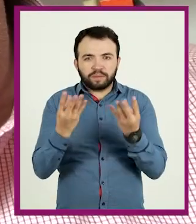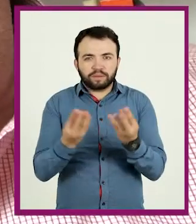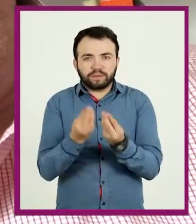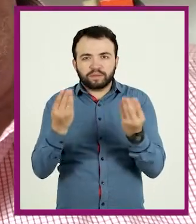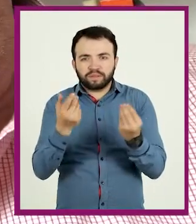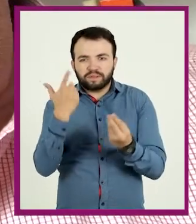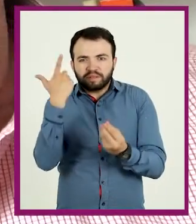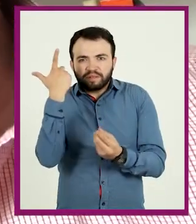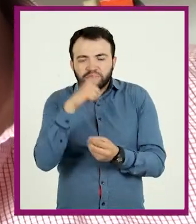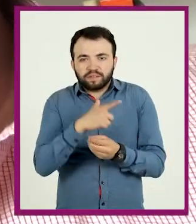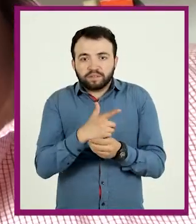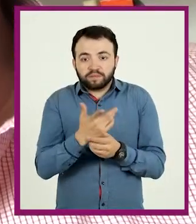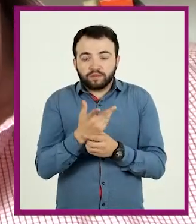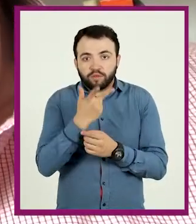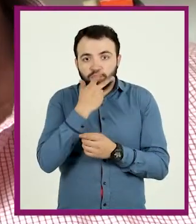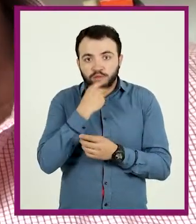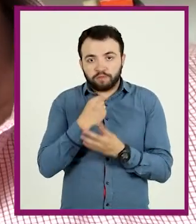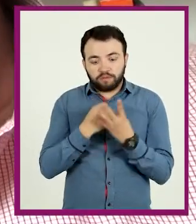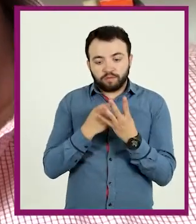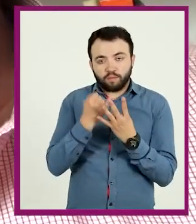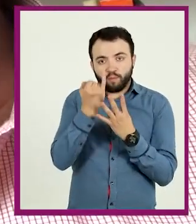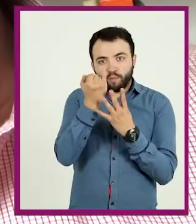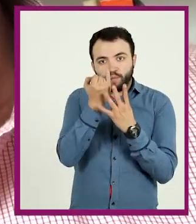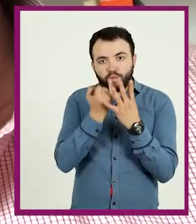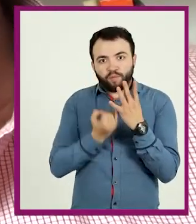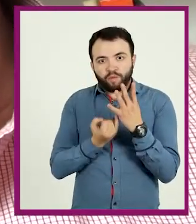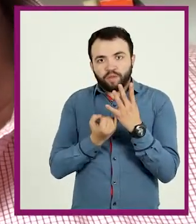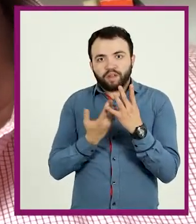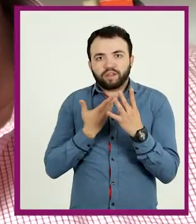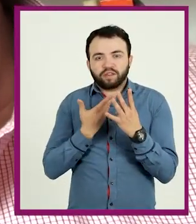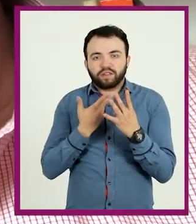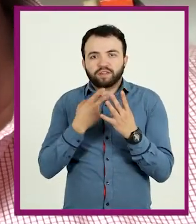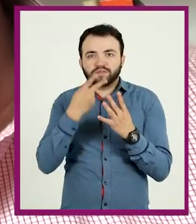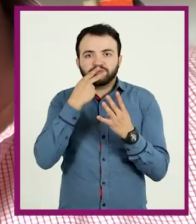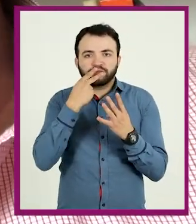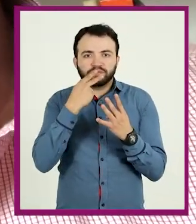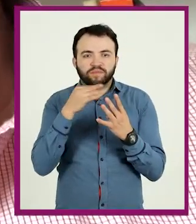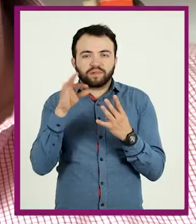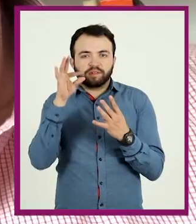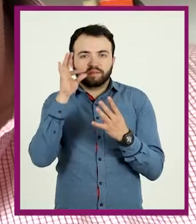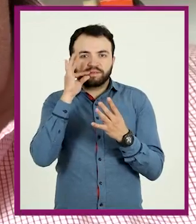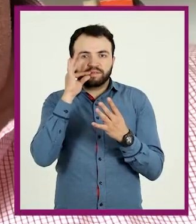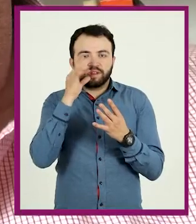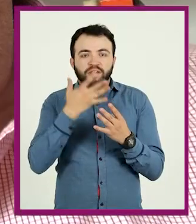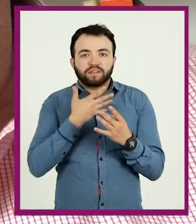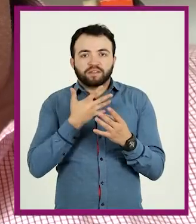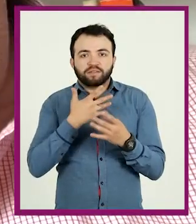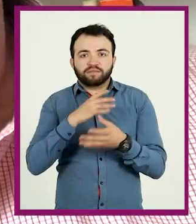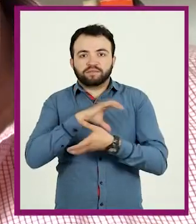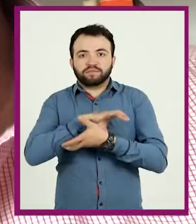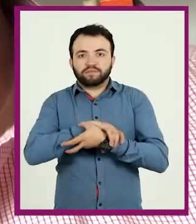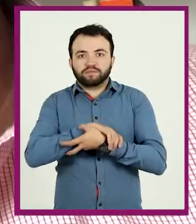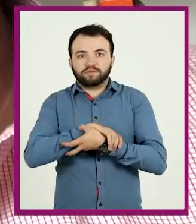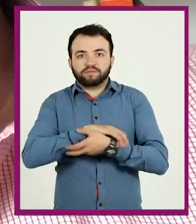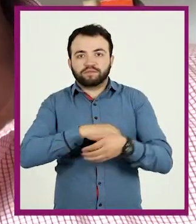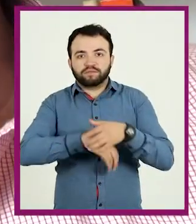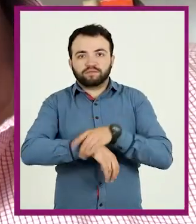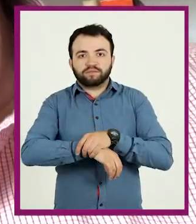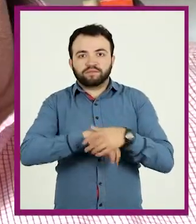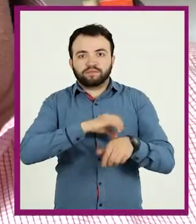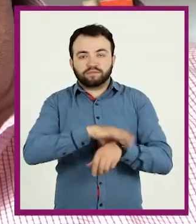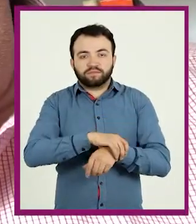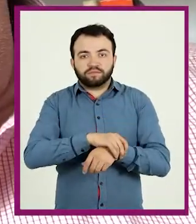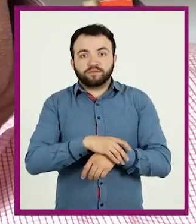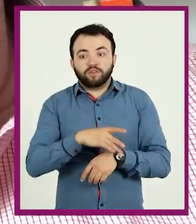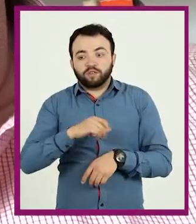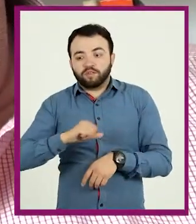un asiento abatible, tenía un cigarrillo pegado al labio inferior e iba esposado.